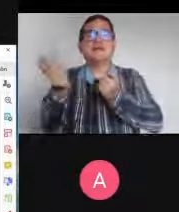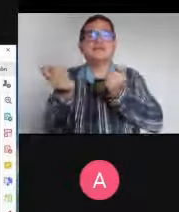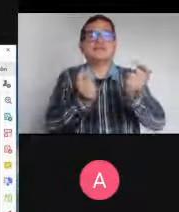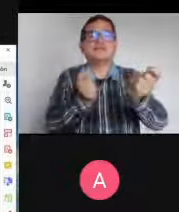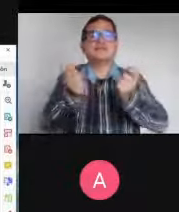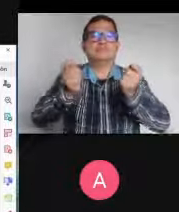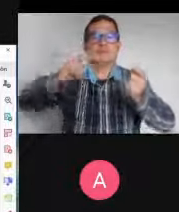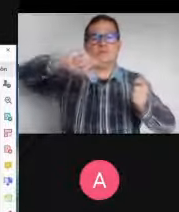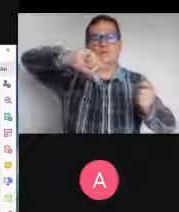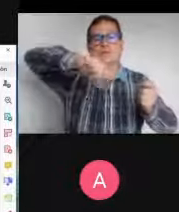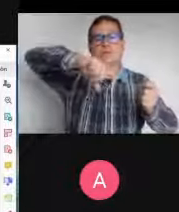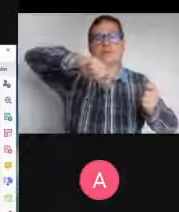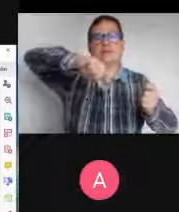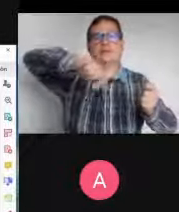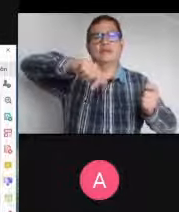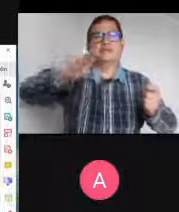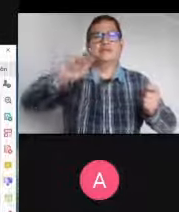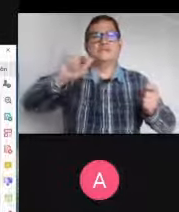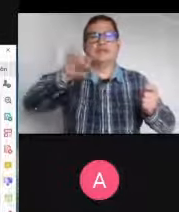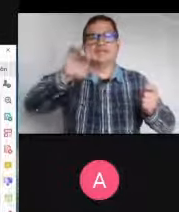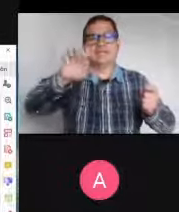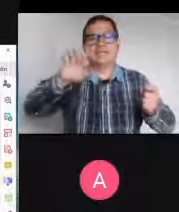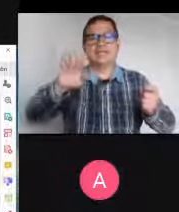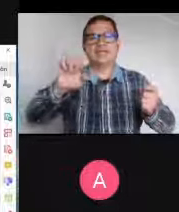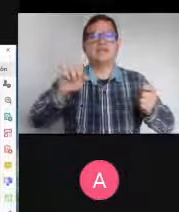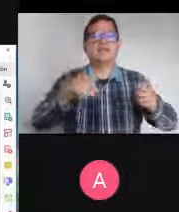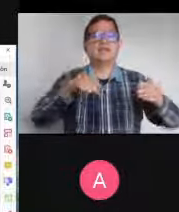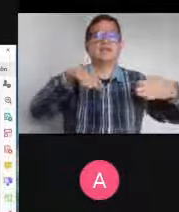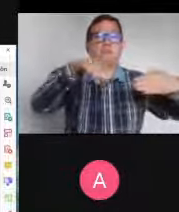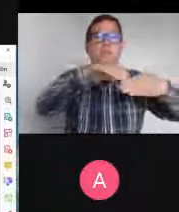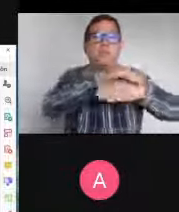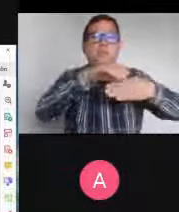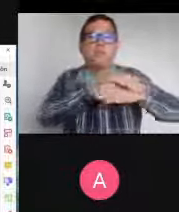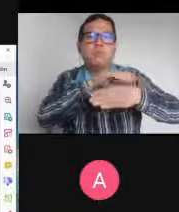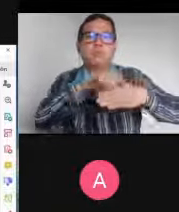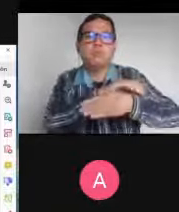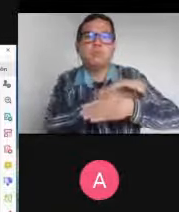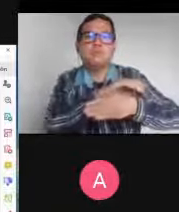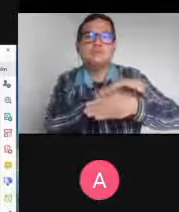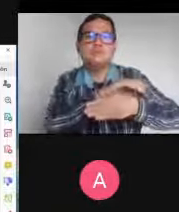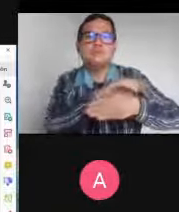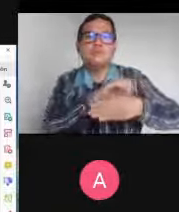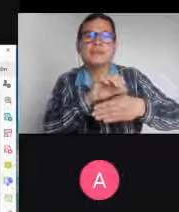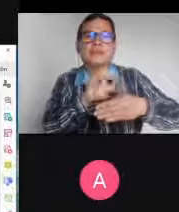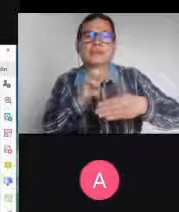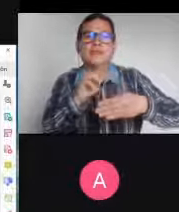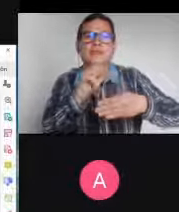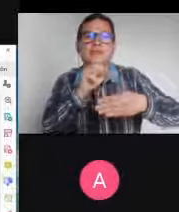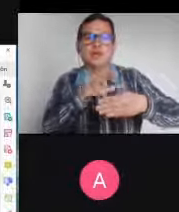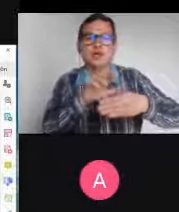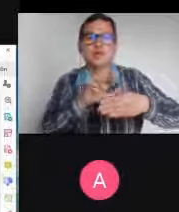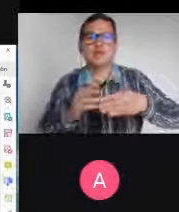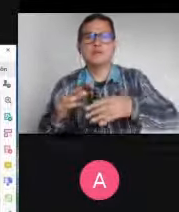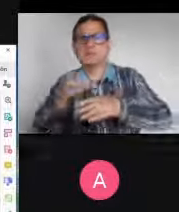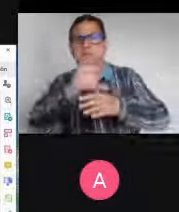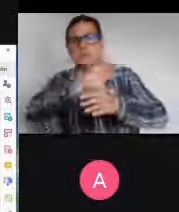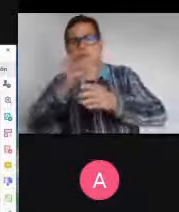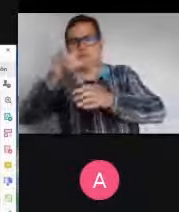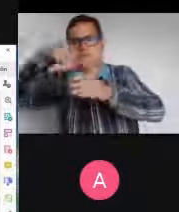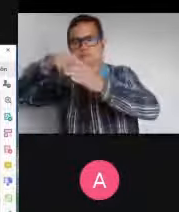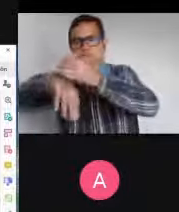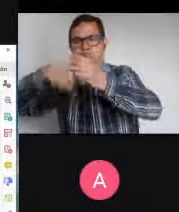esa señal. Entonces, en este caso la base haría las veces de la llavecita. Entonces, ahí es donde yo controlo como tal